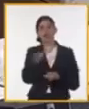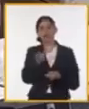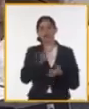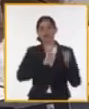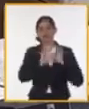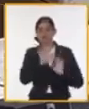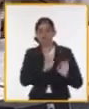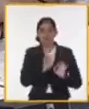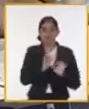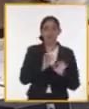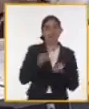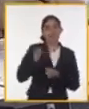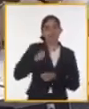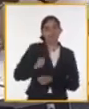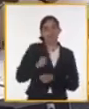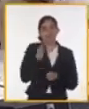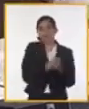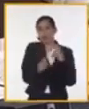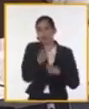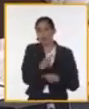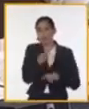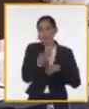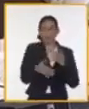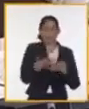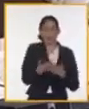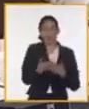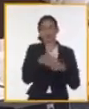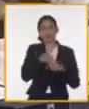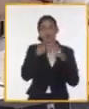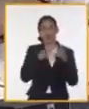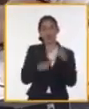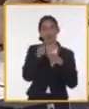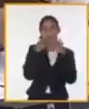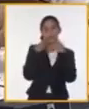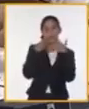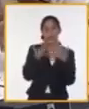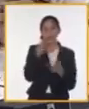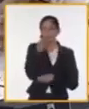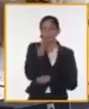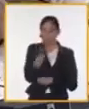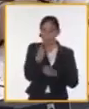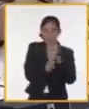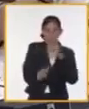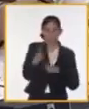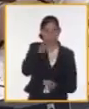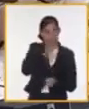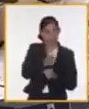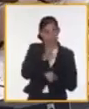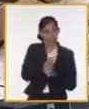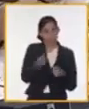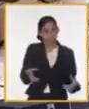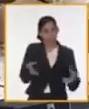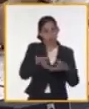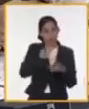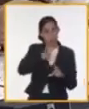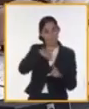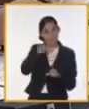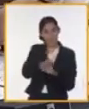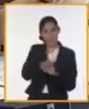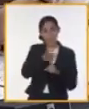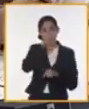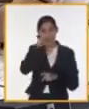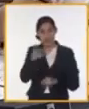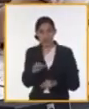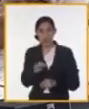por tanto nos permite ejercer una labor de atención a todos los menores que quedan huérfanos, a